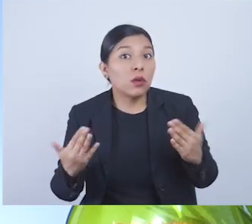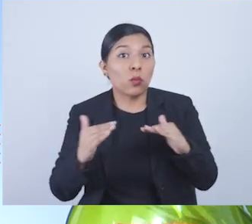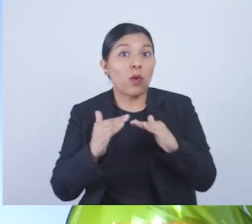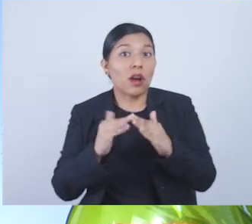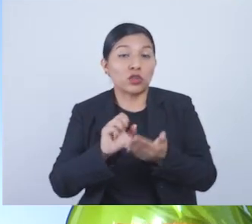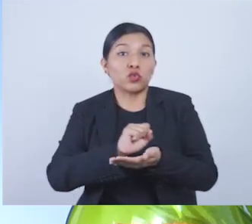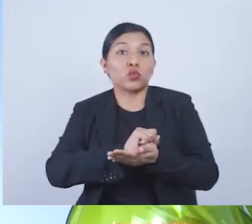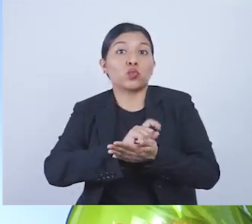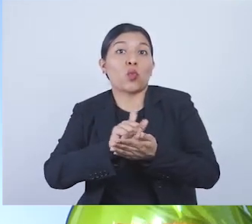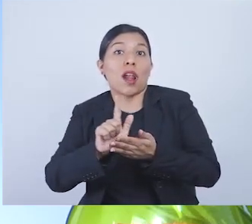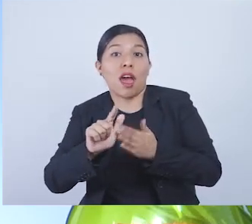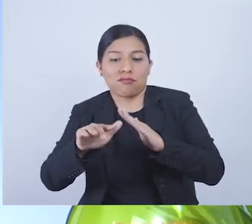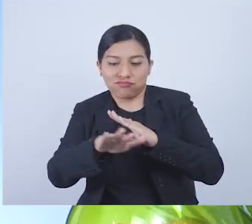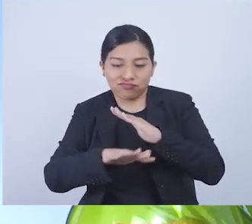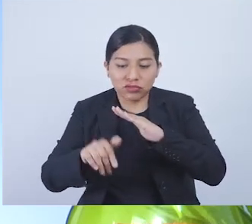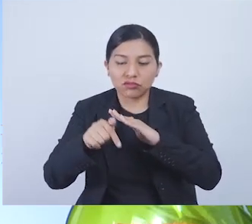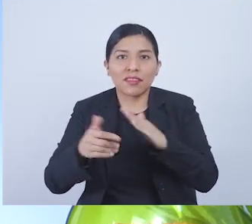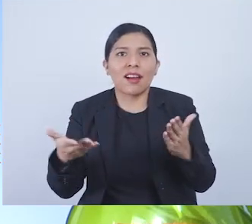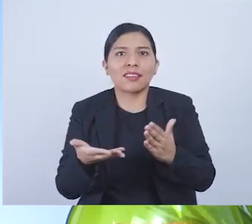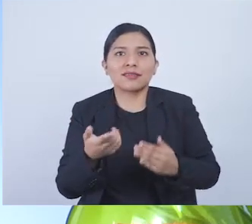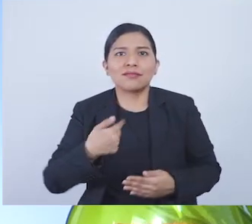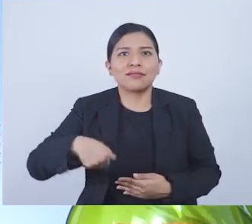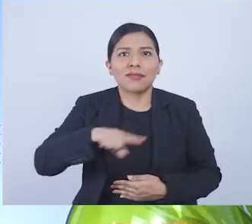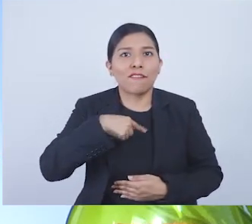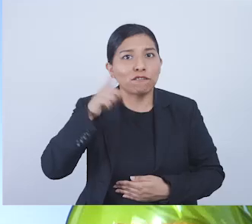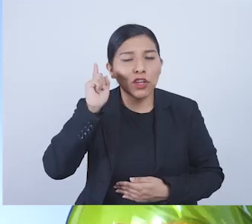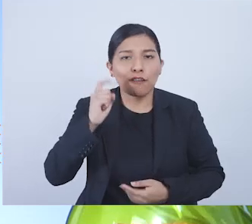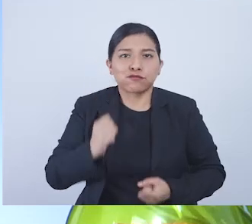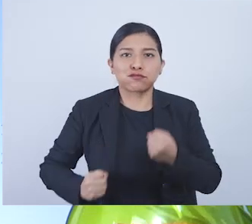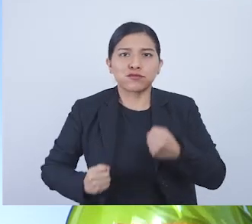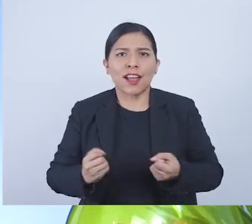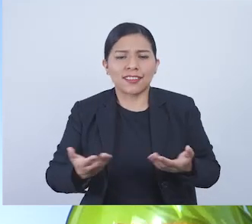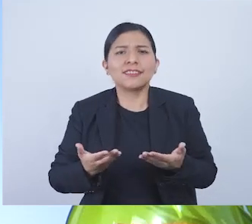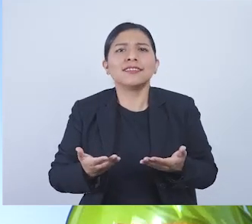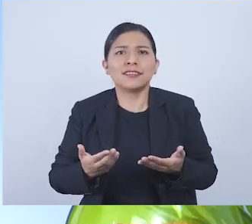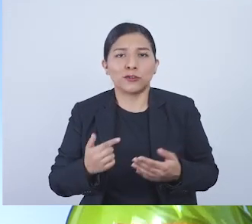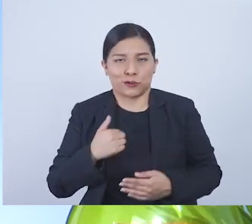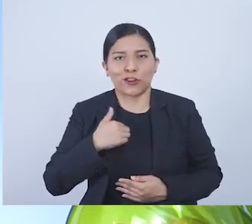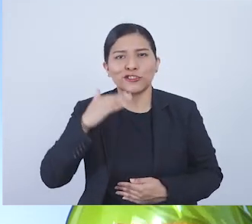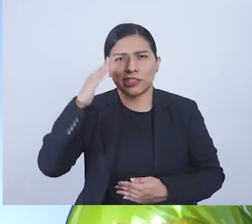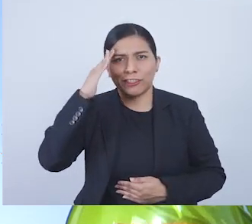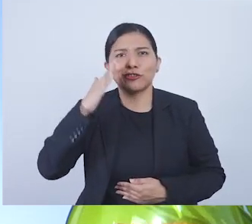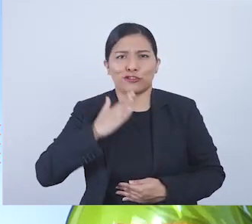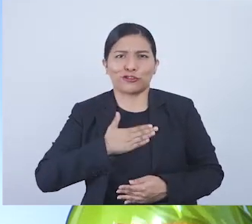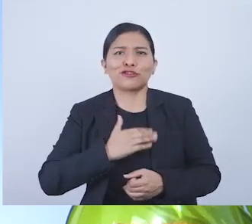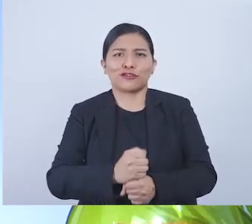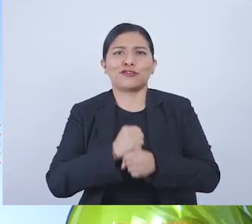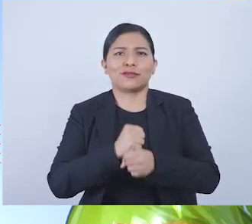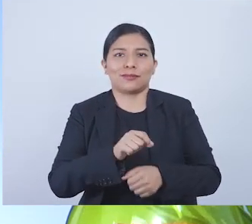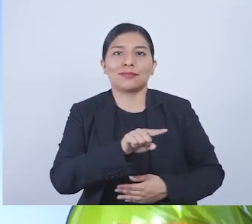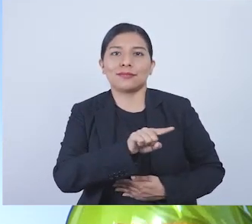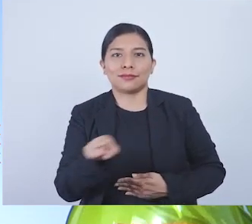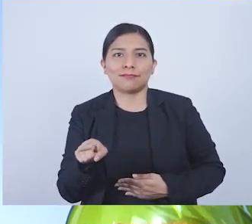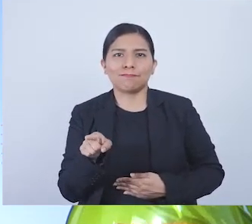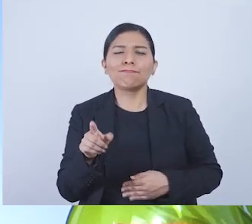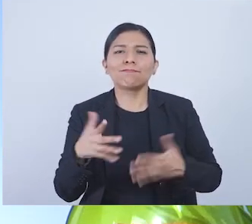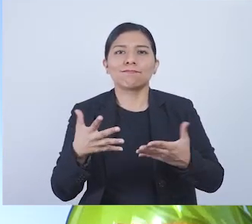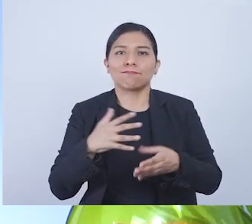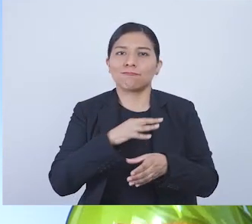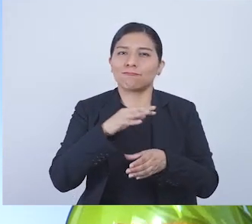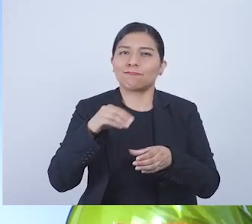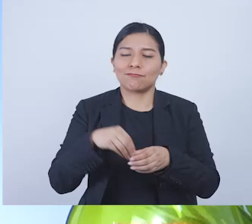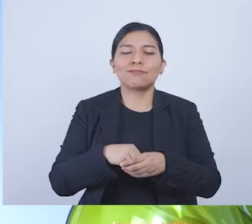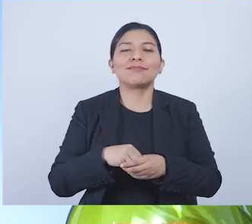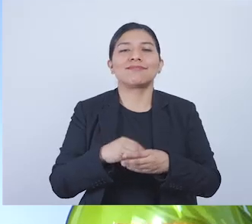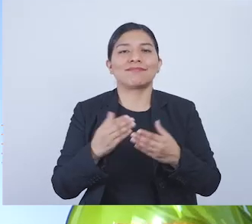este conjunto de maestras y maestros de educación física. Yo estoy seguro que ellos se convertirán en parte del bálsamo